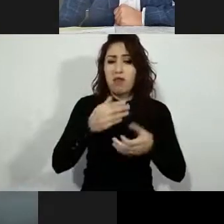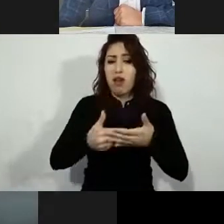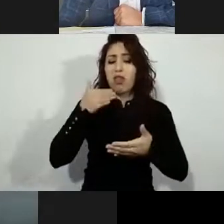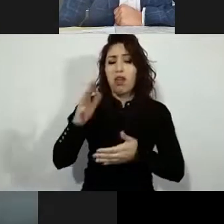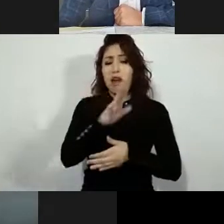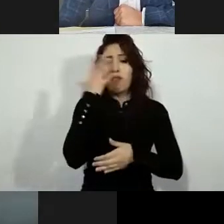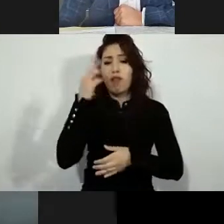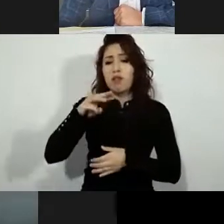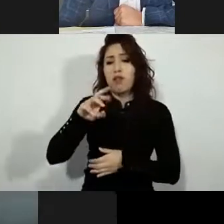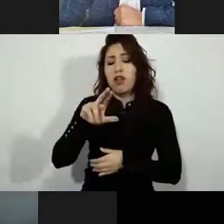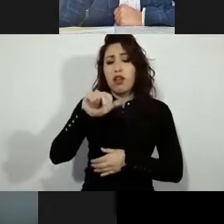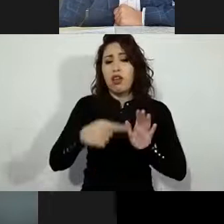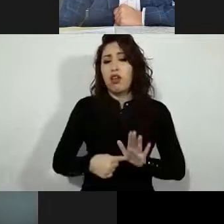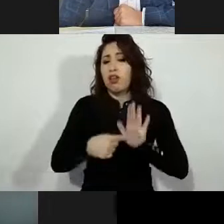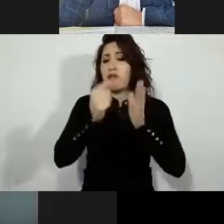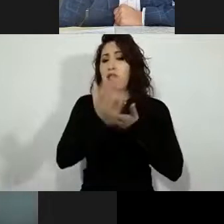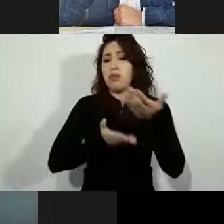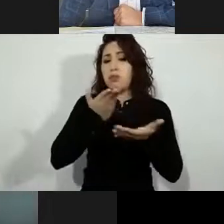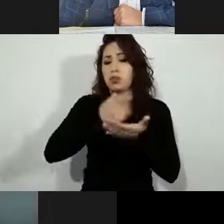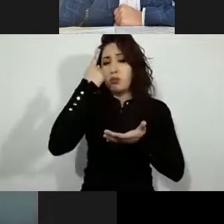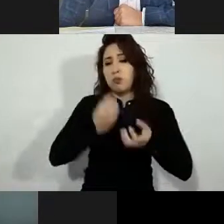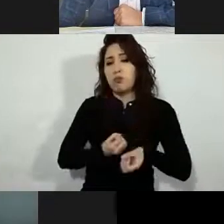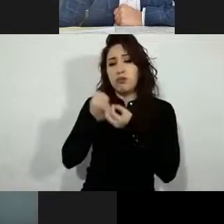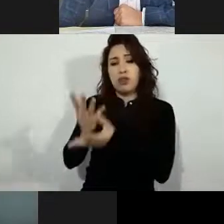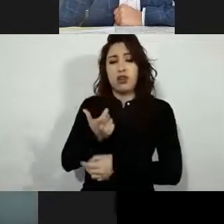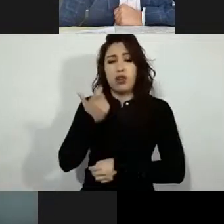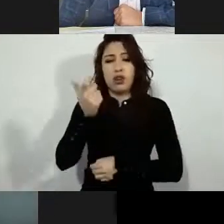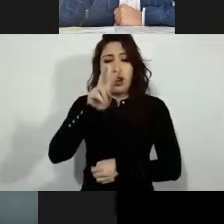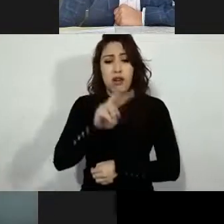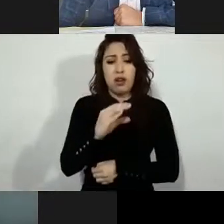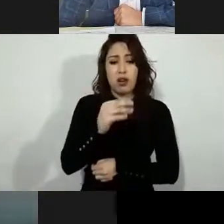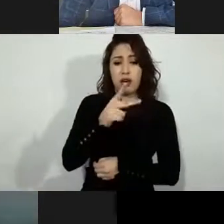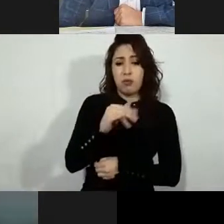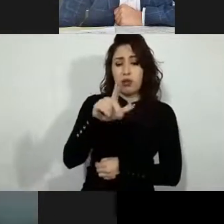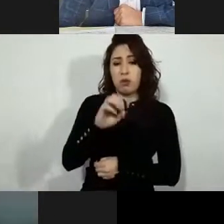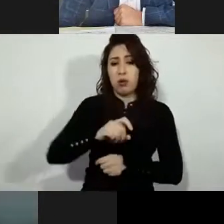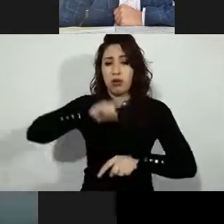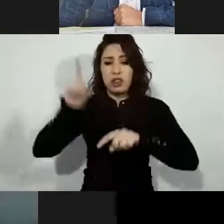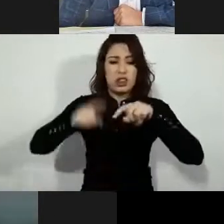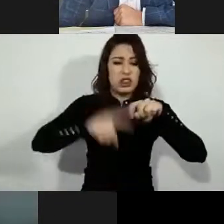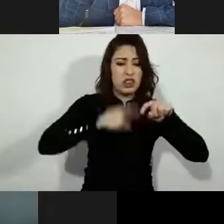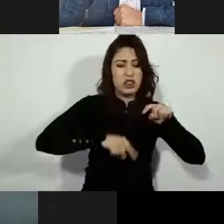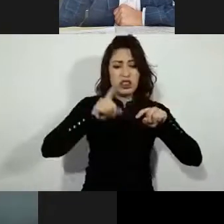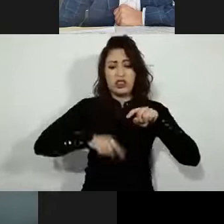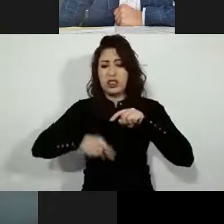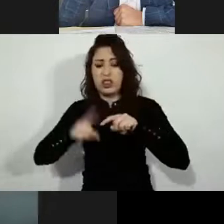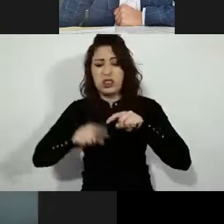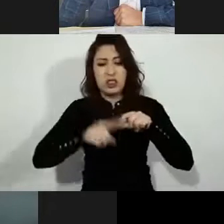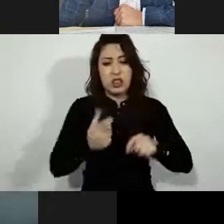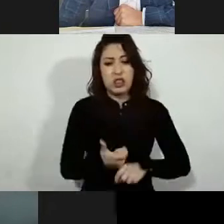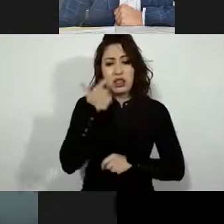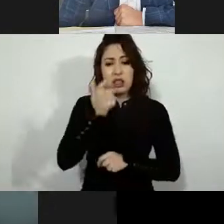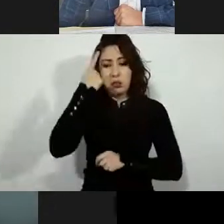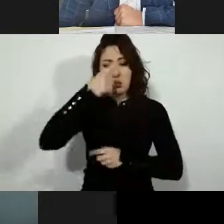comentaba el diputado Gaviño, porque pues si cambiar de una partida a otra, ya se entiende desvío de recursos, cambiar de otro poder